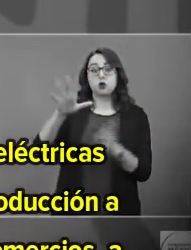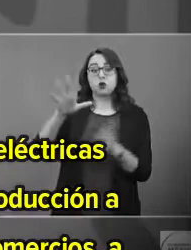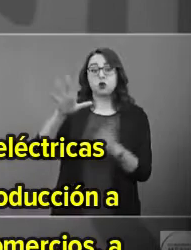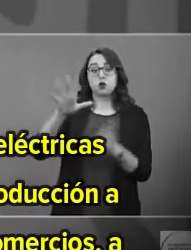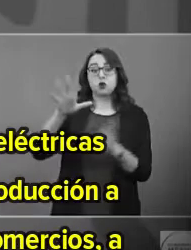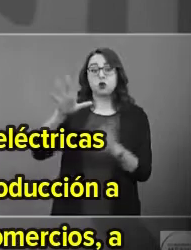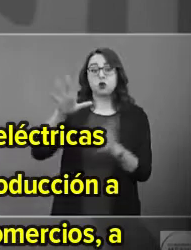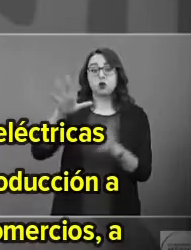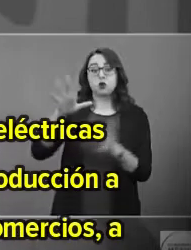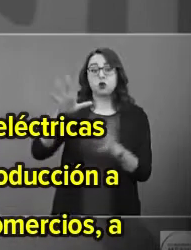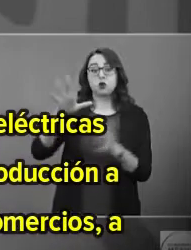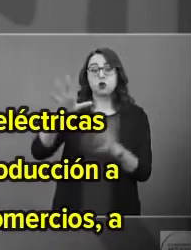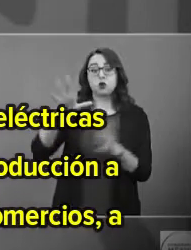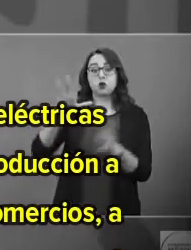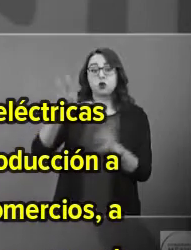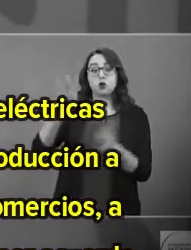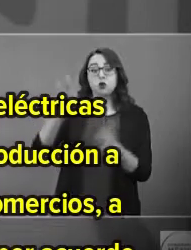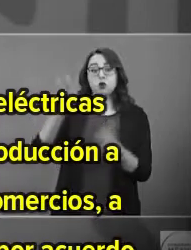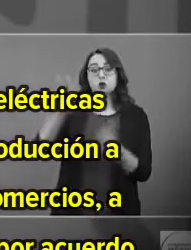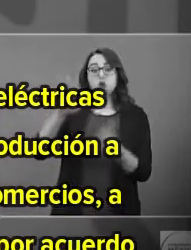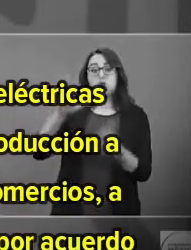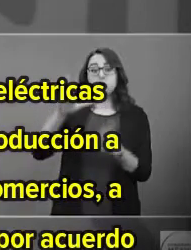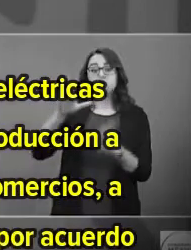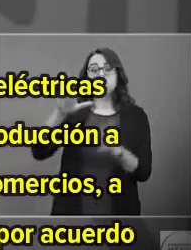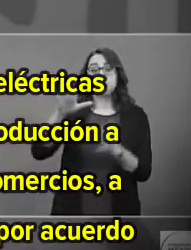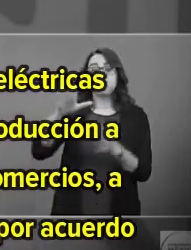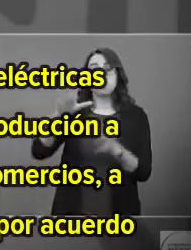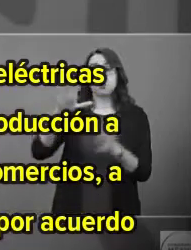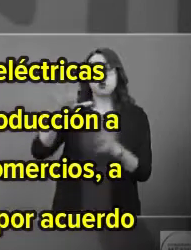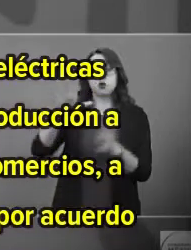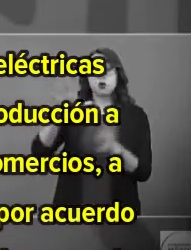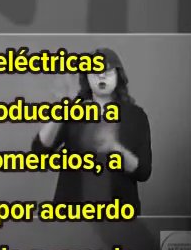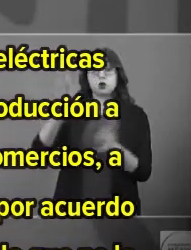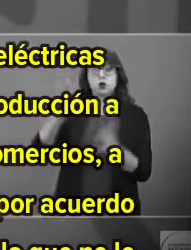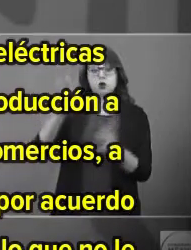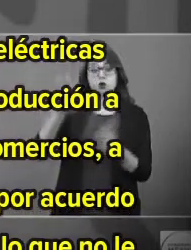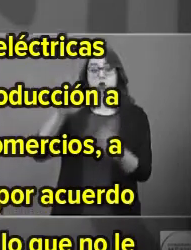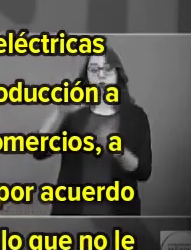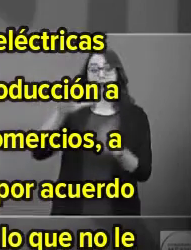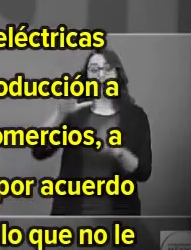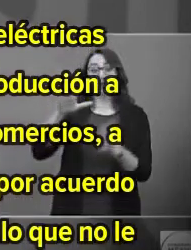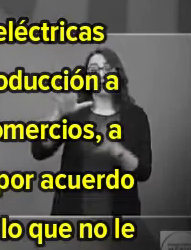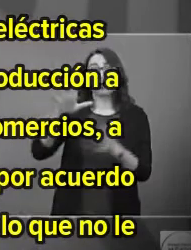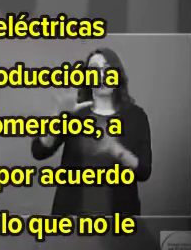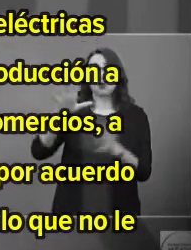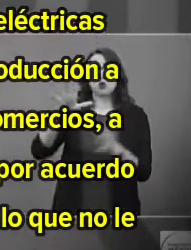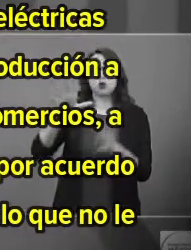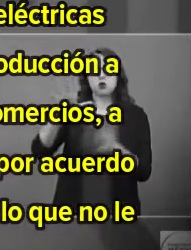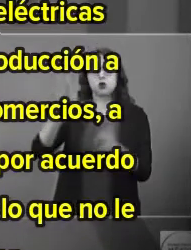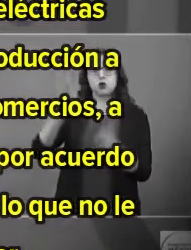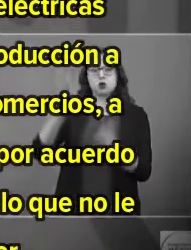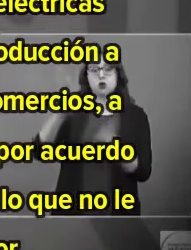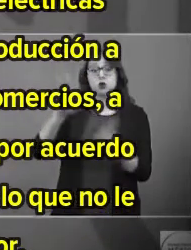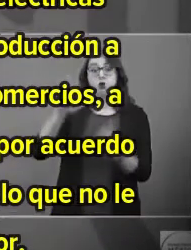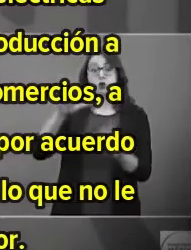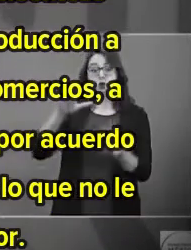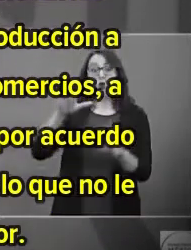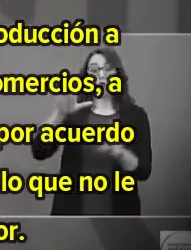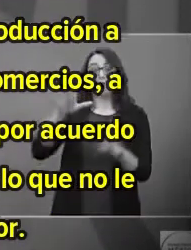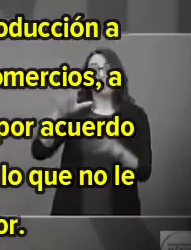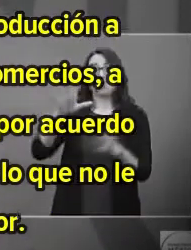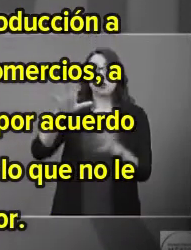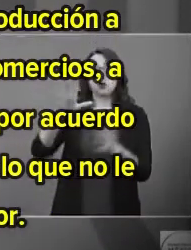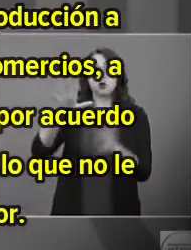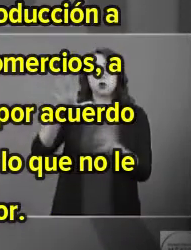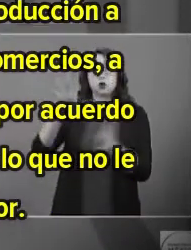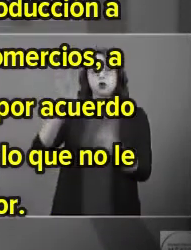viento, entregan su producción a plazas comerciales, tiendas departamentales, comercios, a través del sistema eléctrico de CFE,